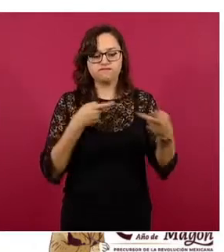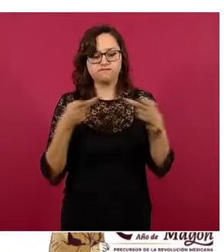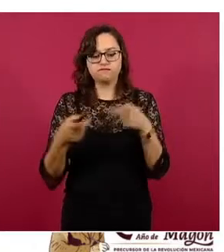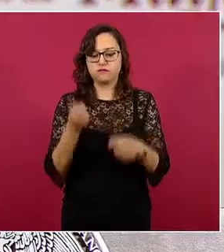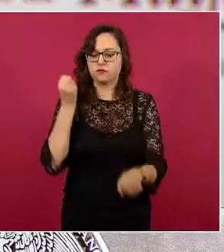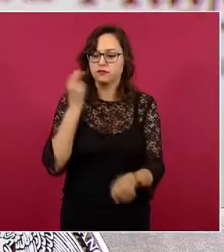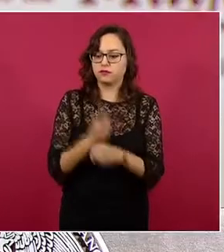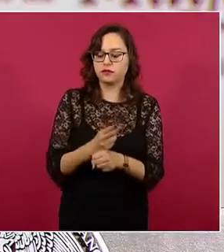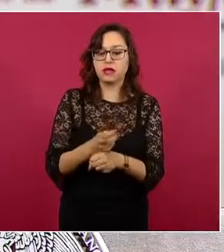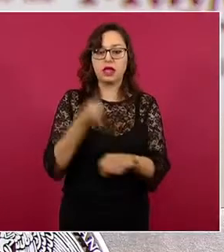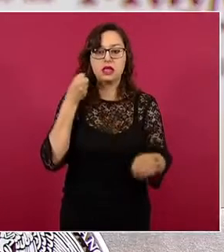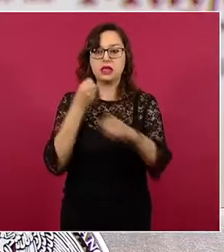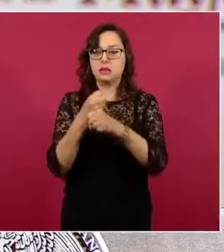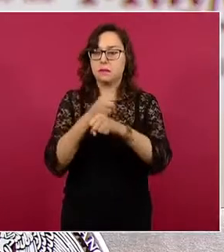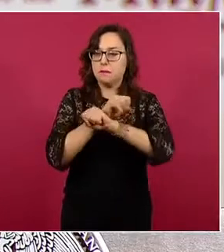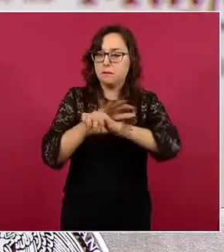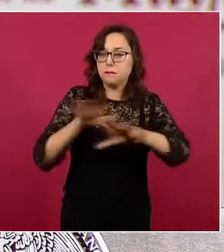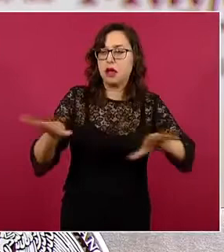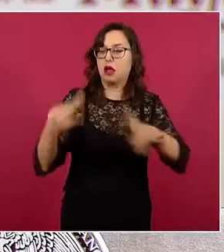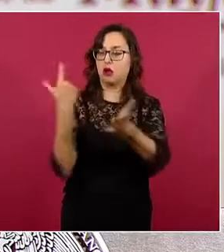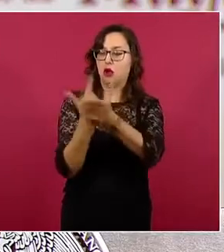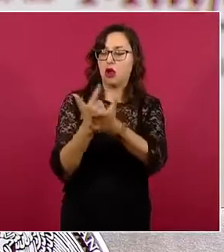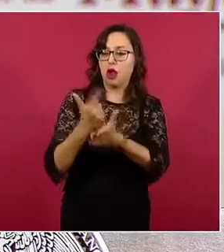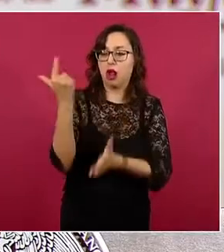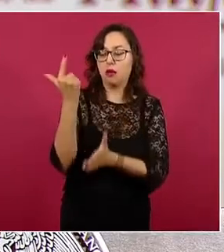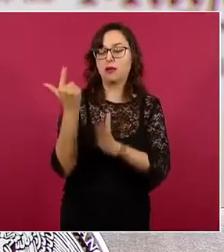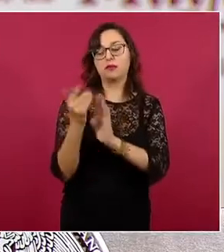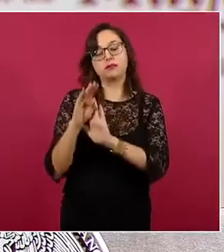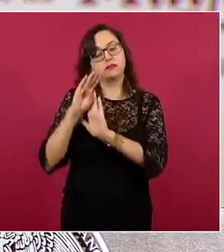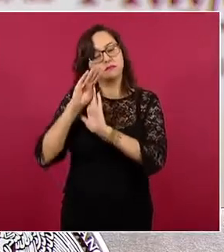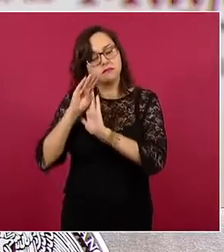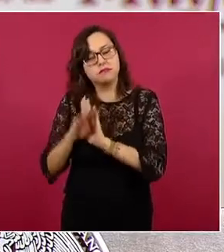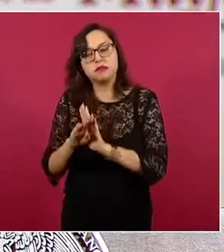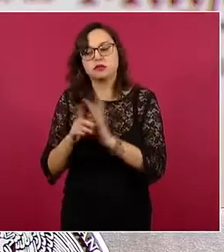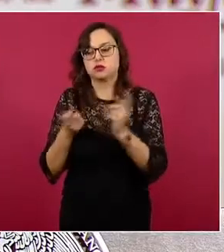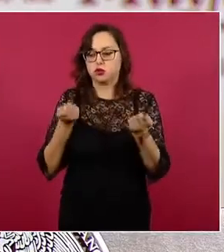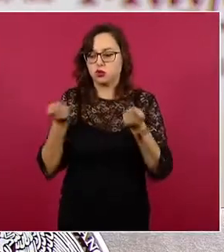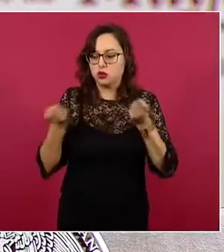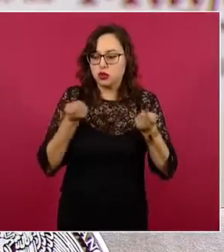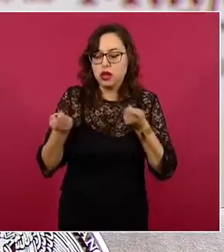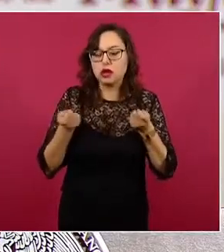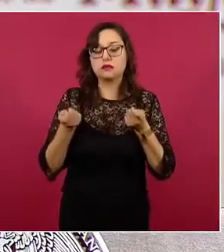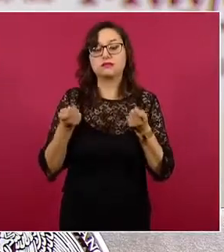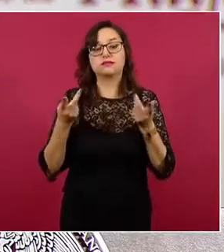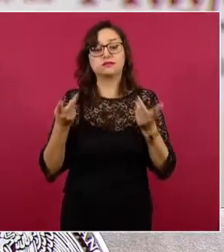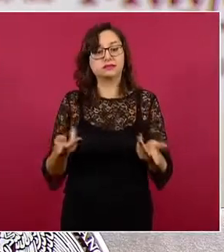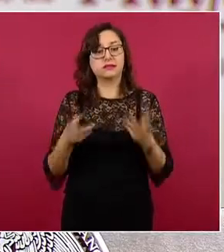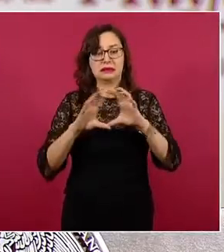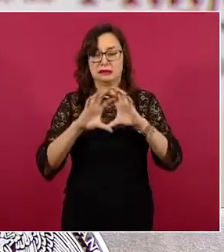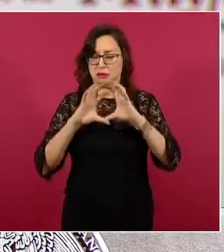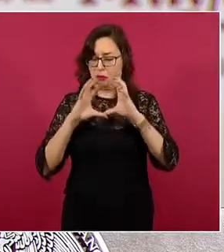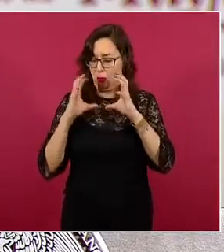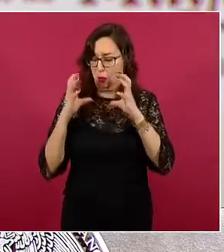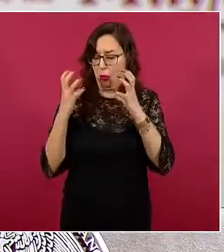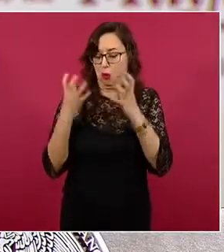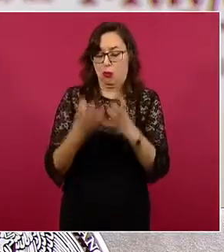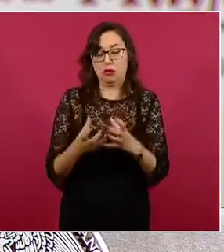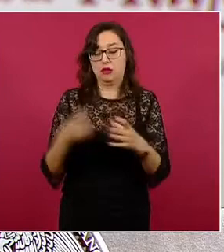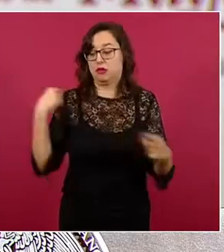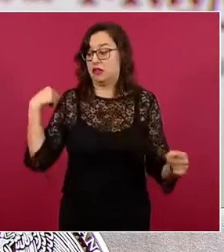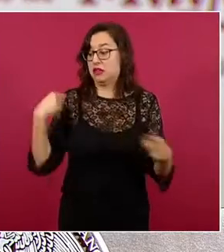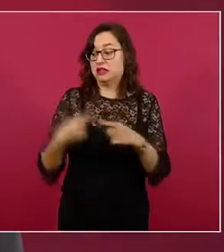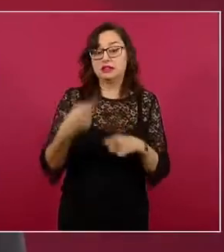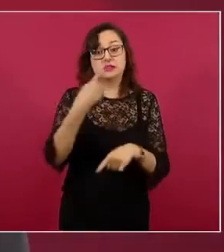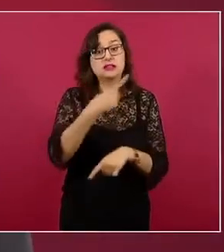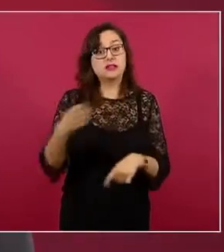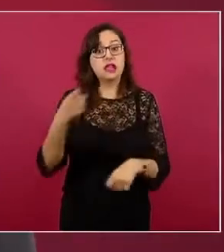reducido los impactos de una epidemia que es inevitable para el mundo entero, la más grande epidemia en los últimos 100